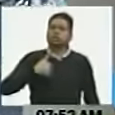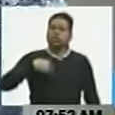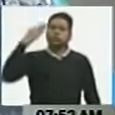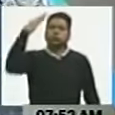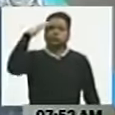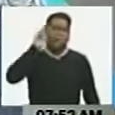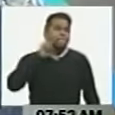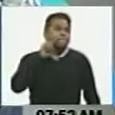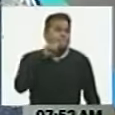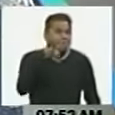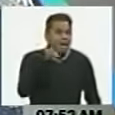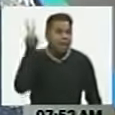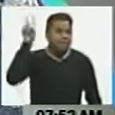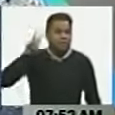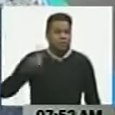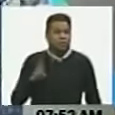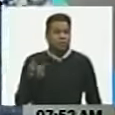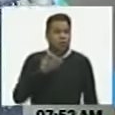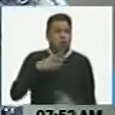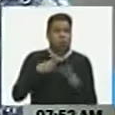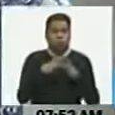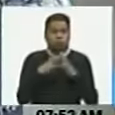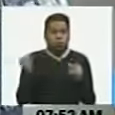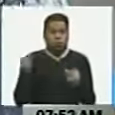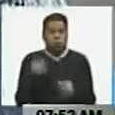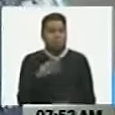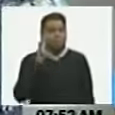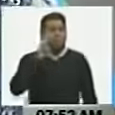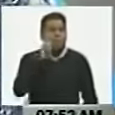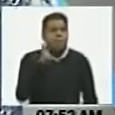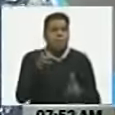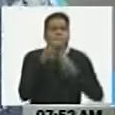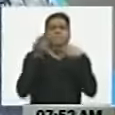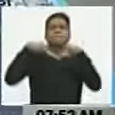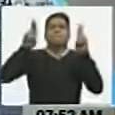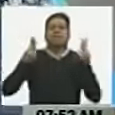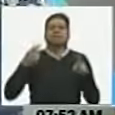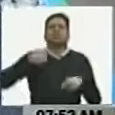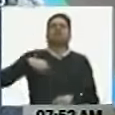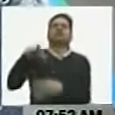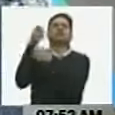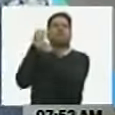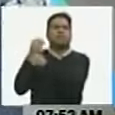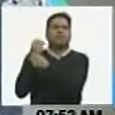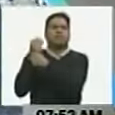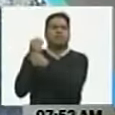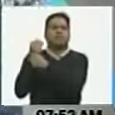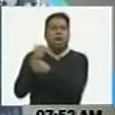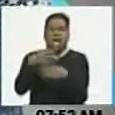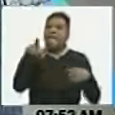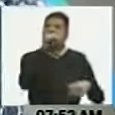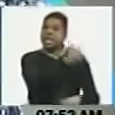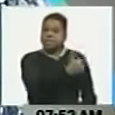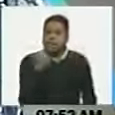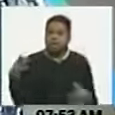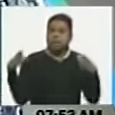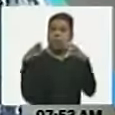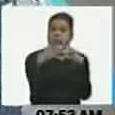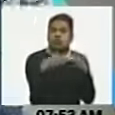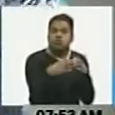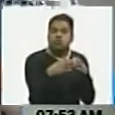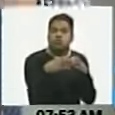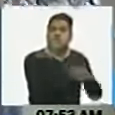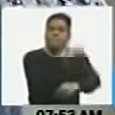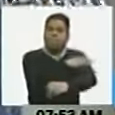país como todos lo queremos ver, en paz. Y entonces yo confío en ese sector de la oposición